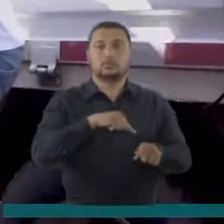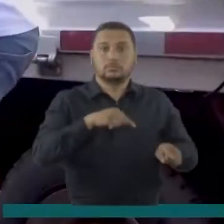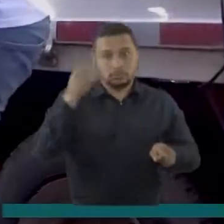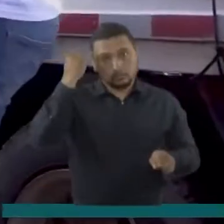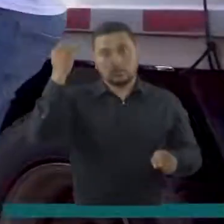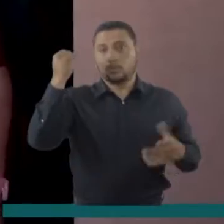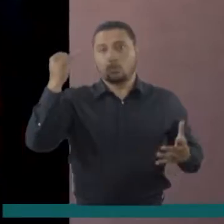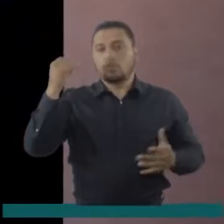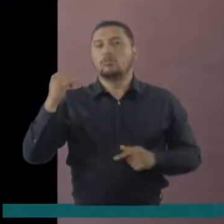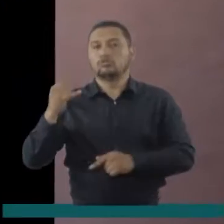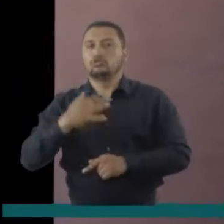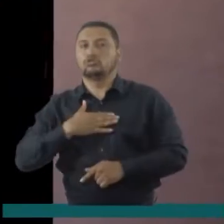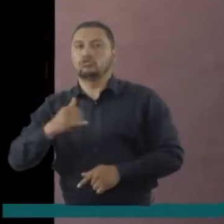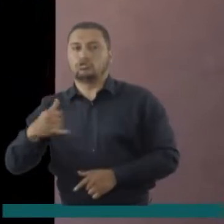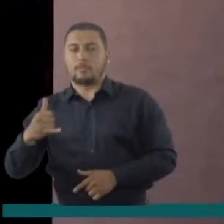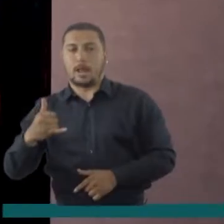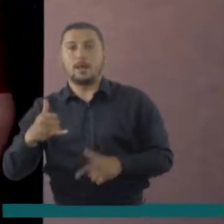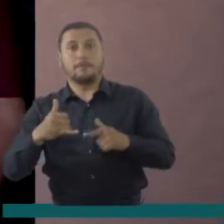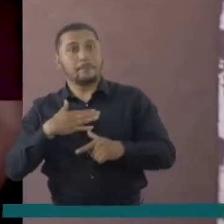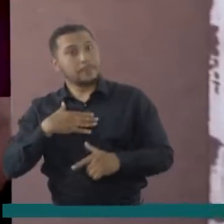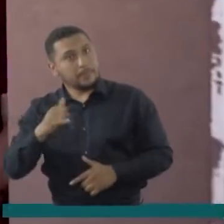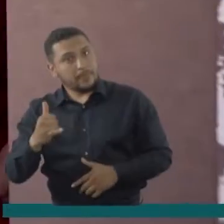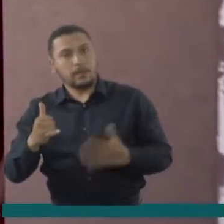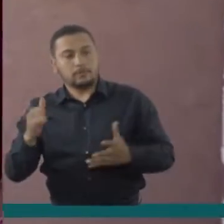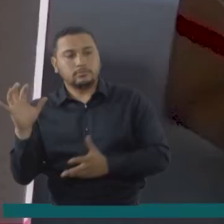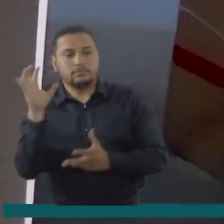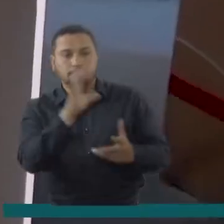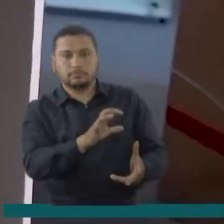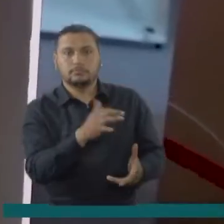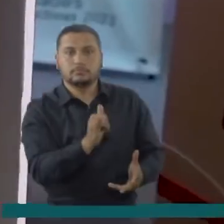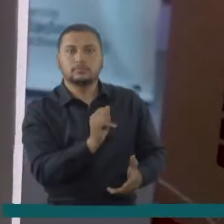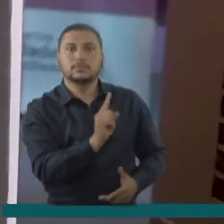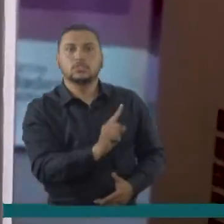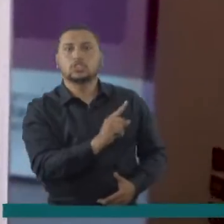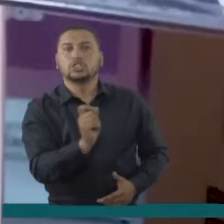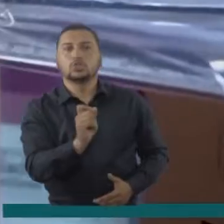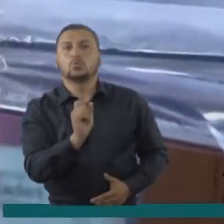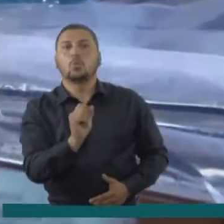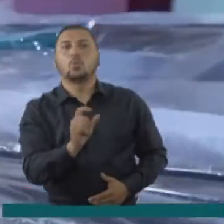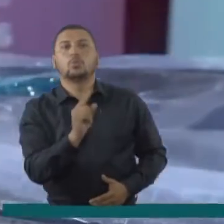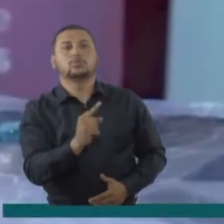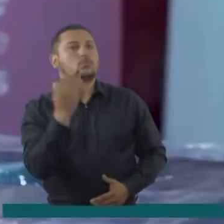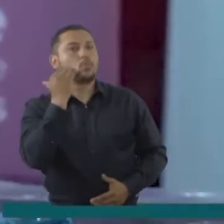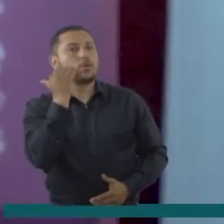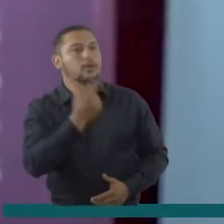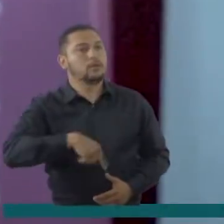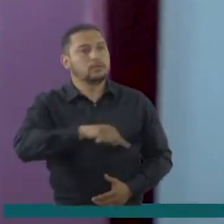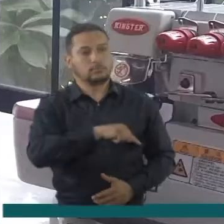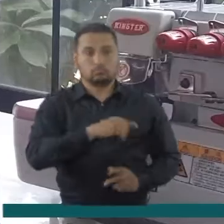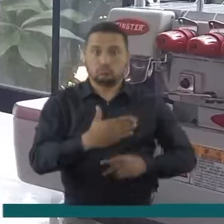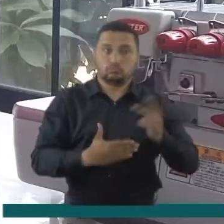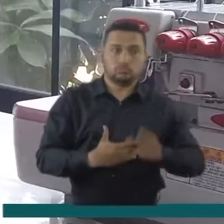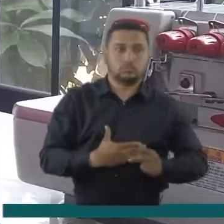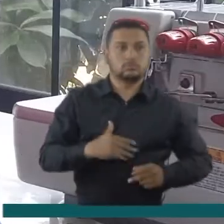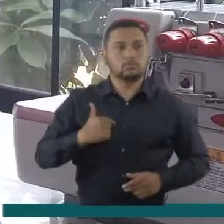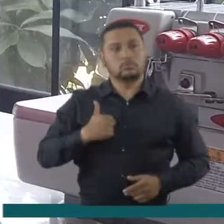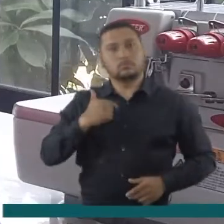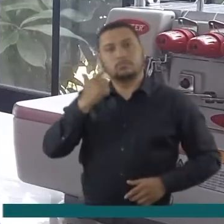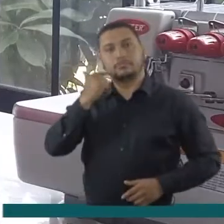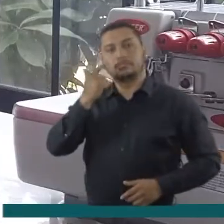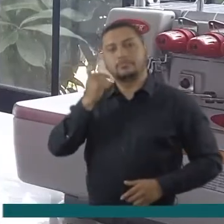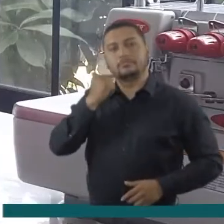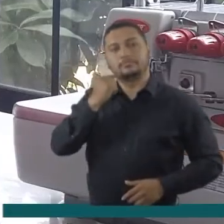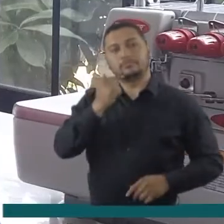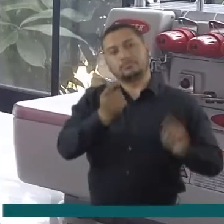La iniciativa arrancó desde Yopal, donde fueron capacitadas y dotadas con equipos 111 mujeres emprendedoras. Mi papá me pagó